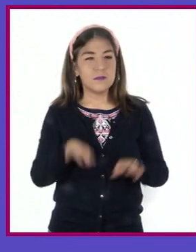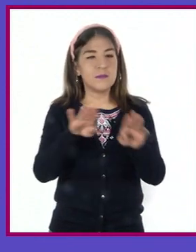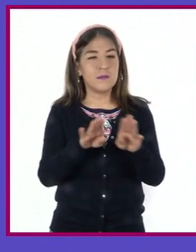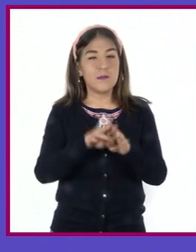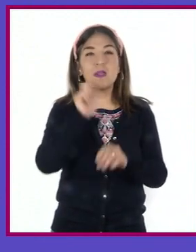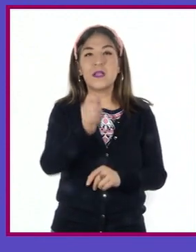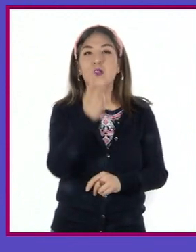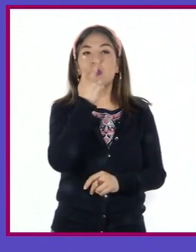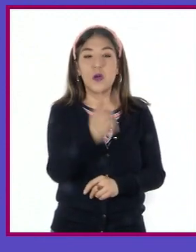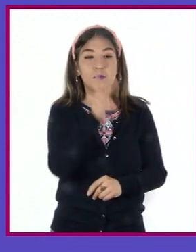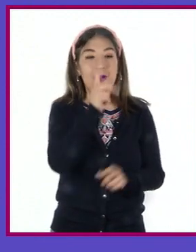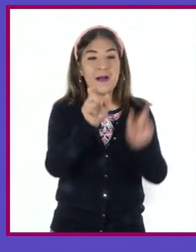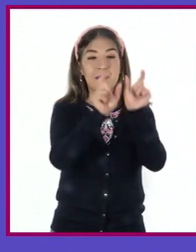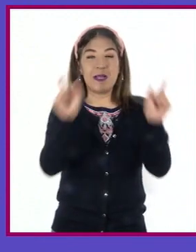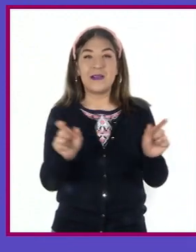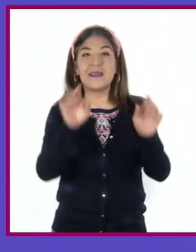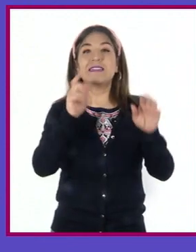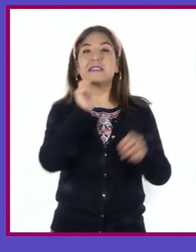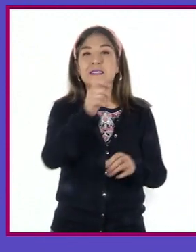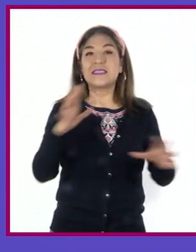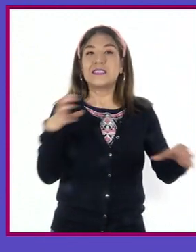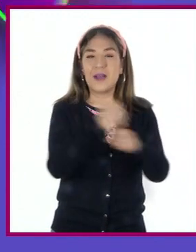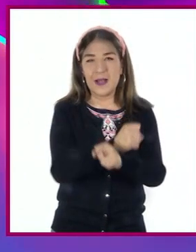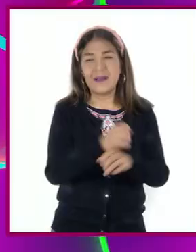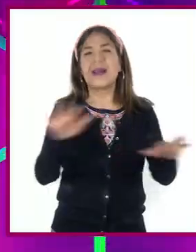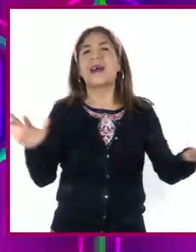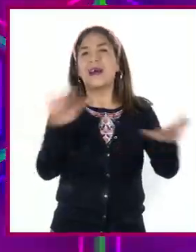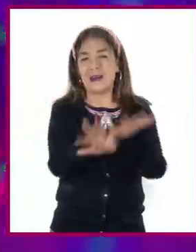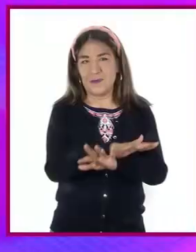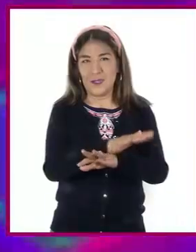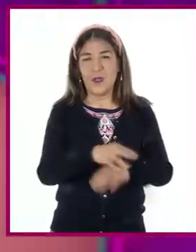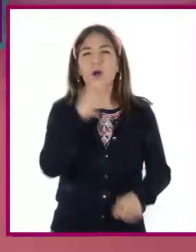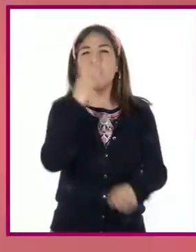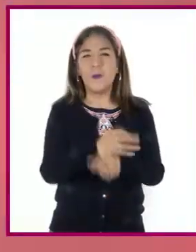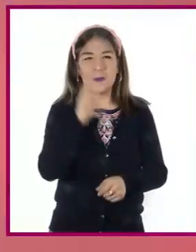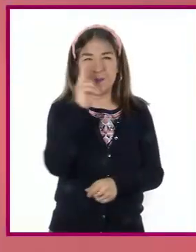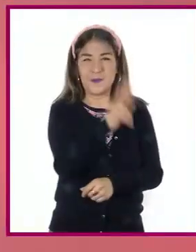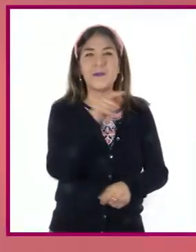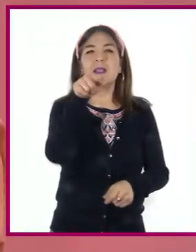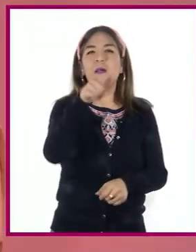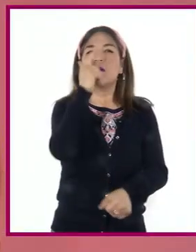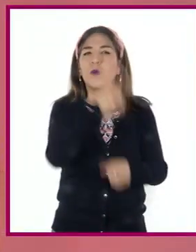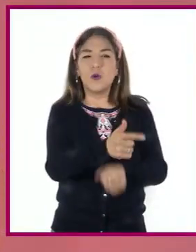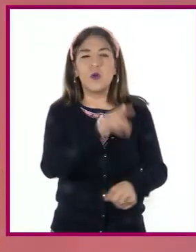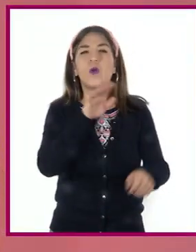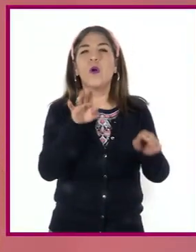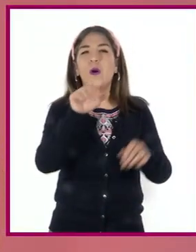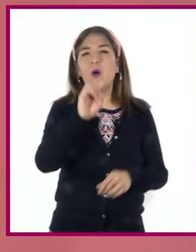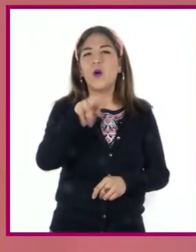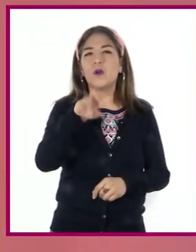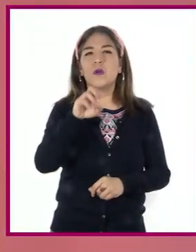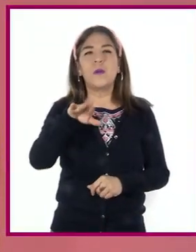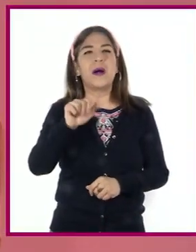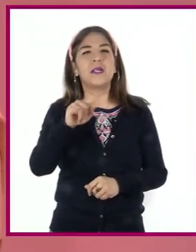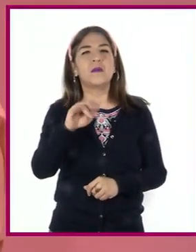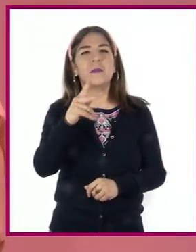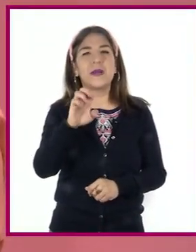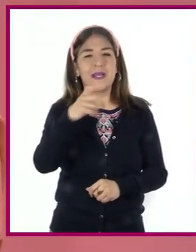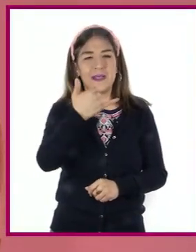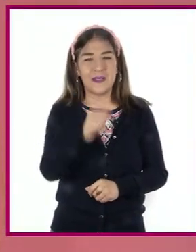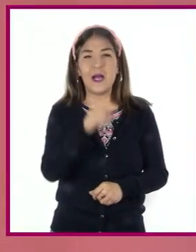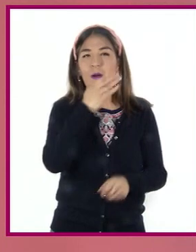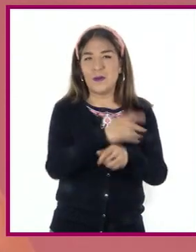pájaros. El sol, capitán redondo, lleva un chaleco de raso. ¡Miradlos, qué viejos son!